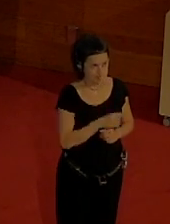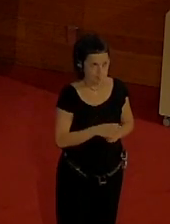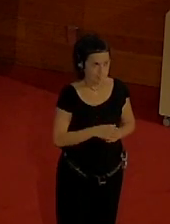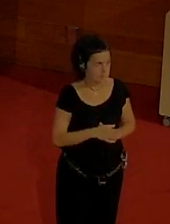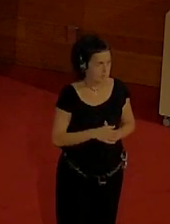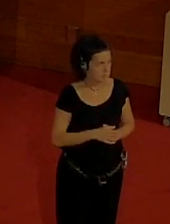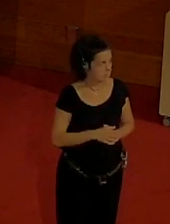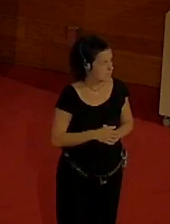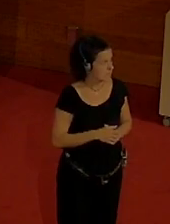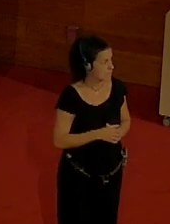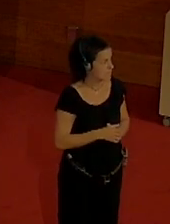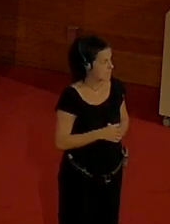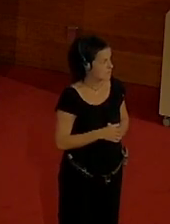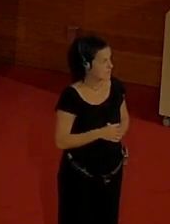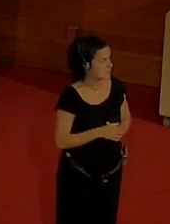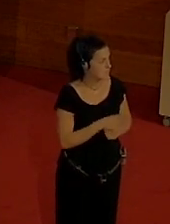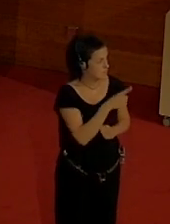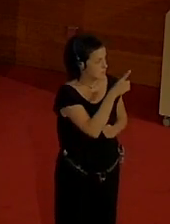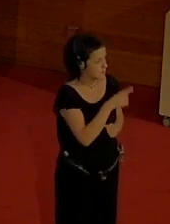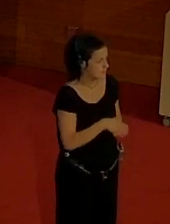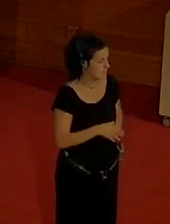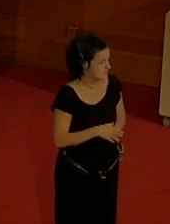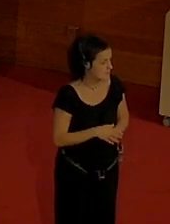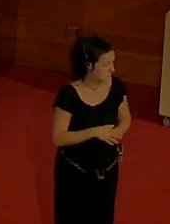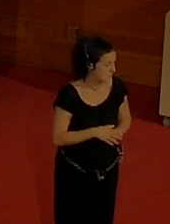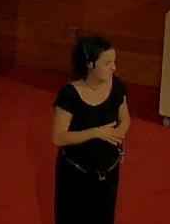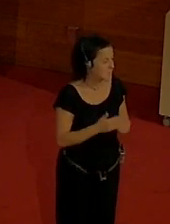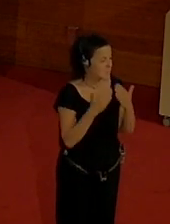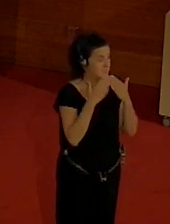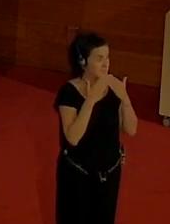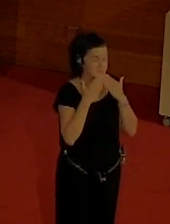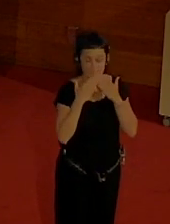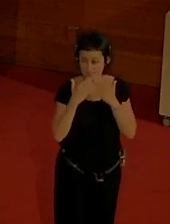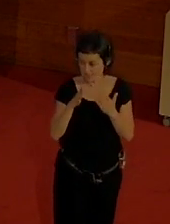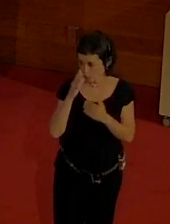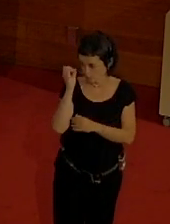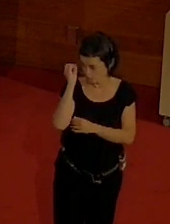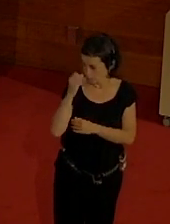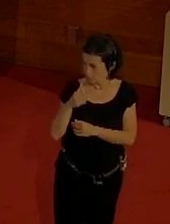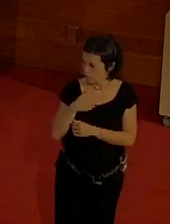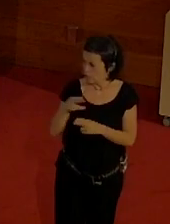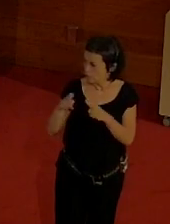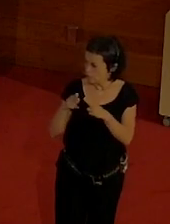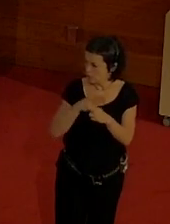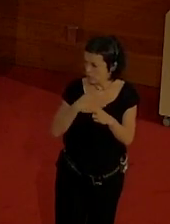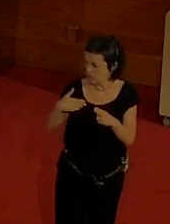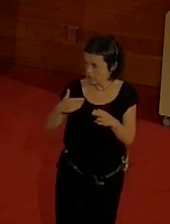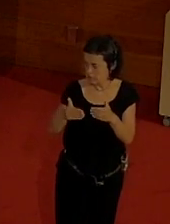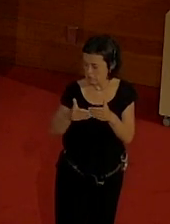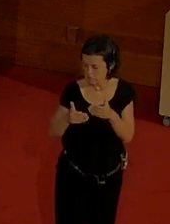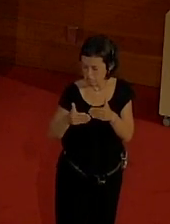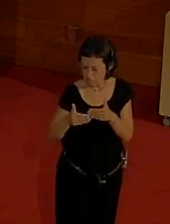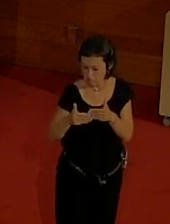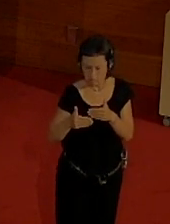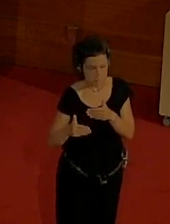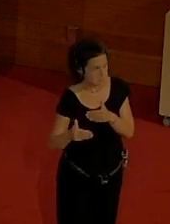su conferencia le quería preguntar a medio y largo plazo No creo que a corto que puede pasar